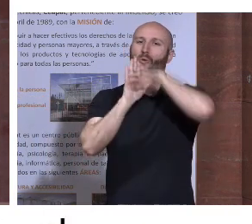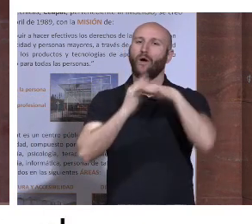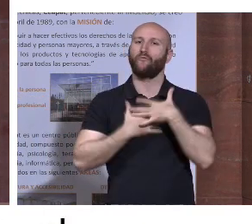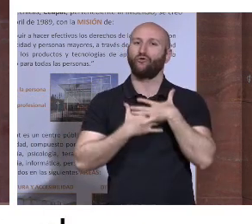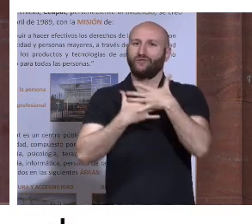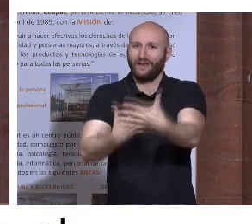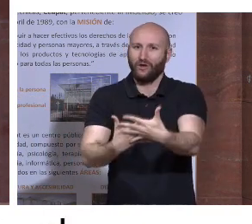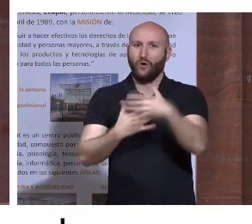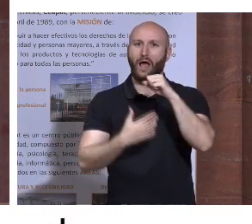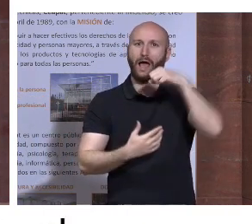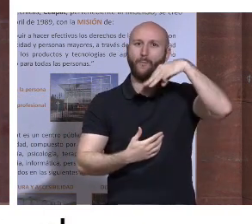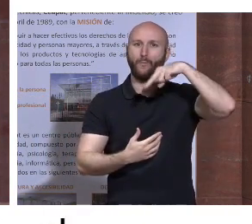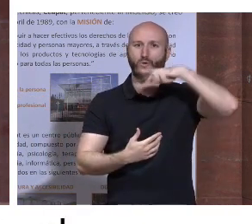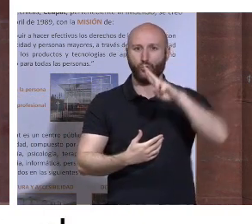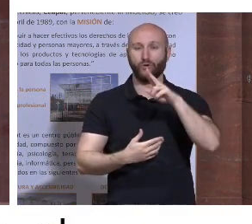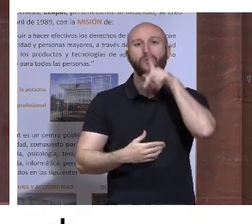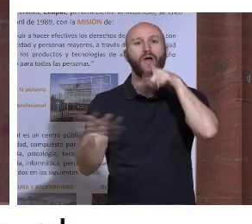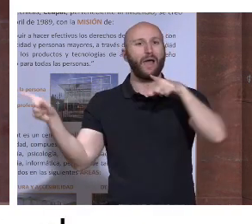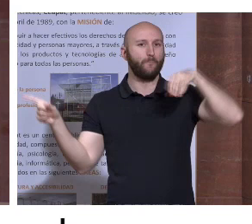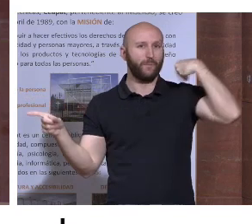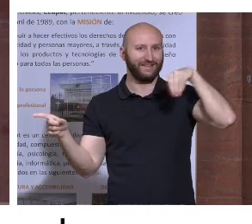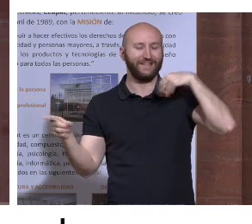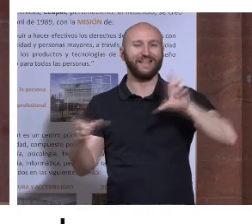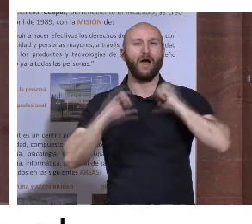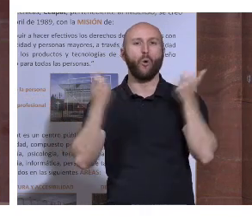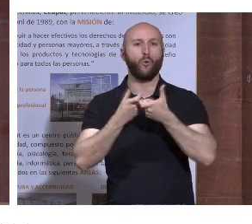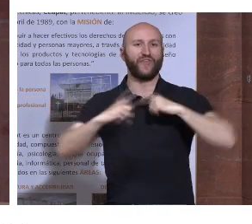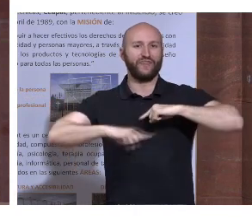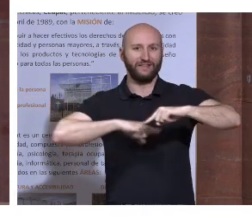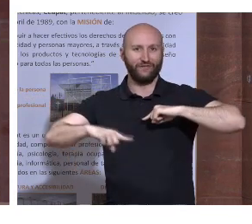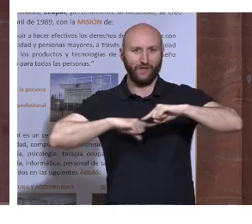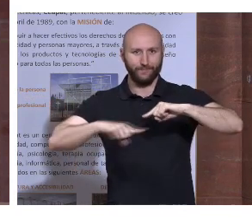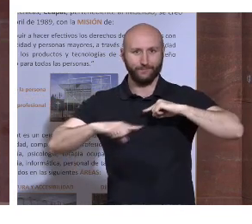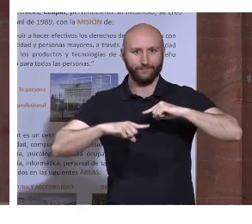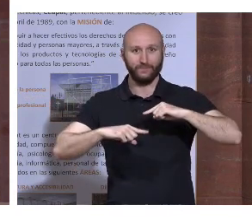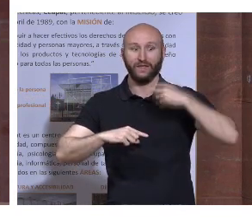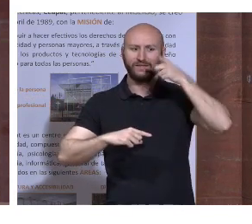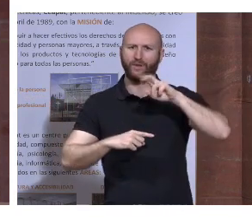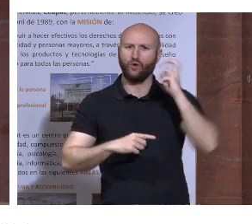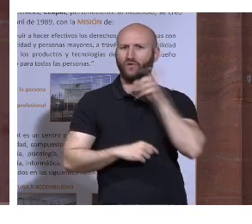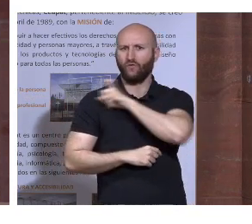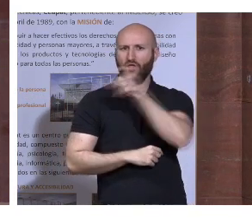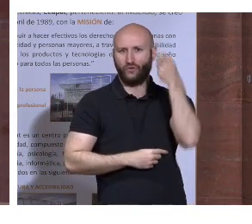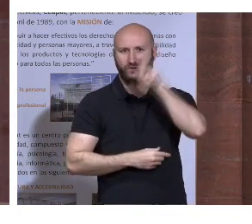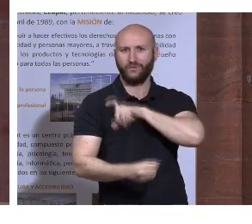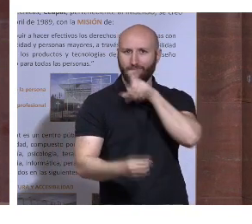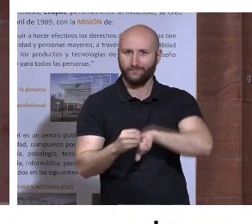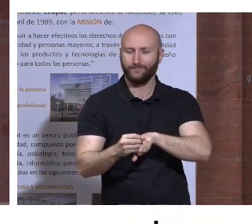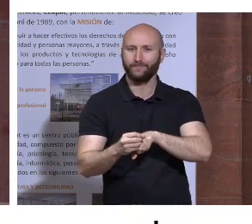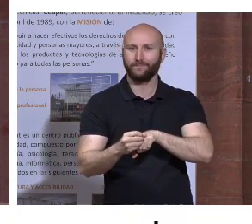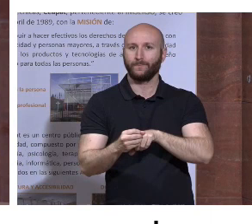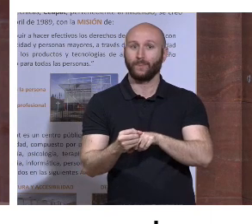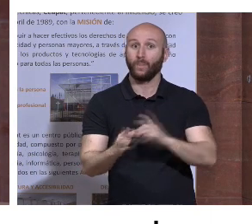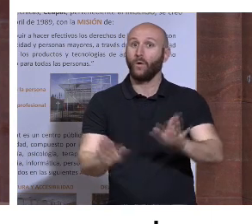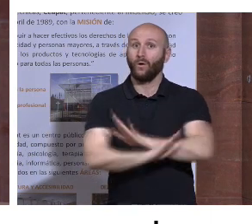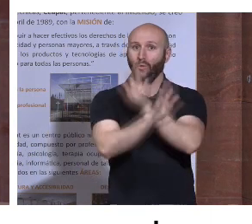en ACNUR, siendo su presidenta de la Junta Directiva y en otras fundaciones. Lo